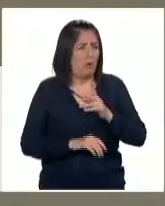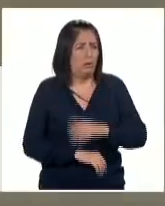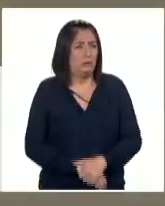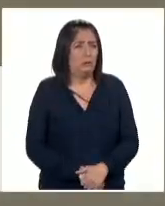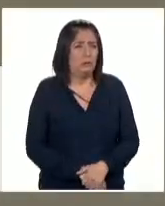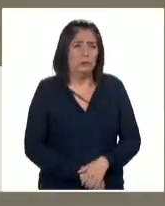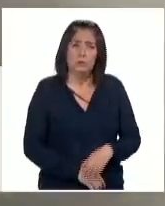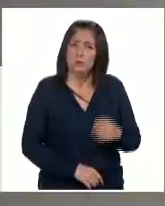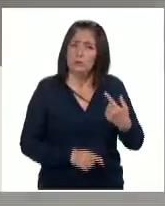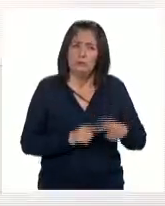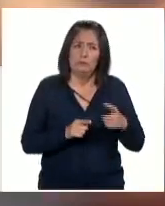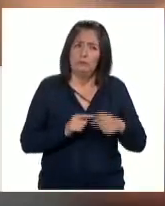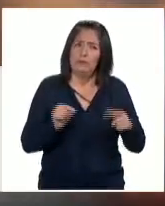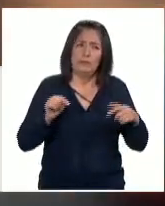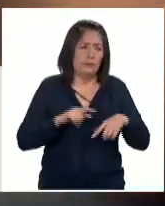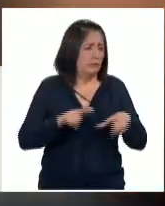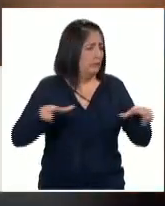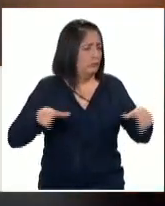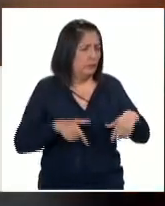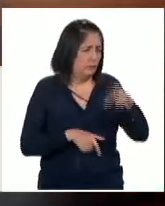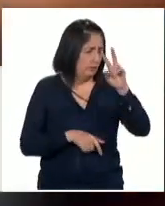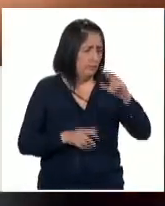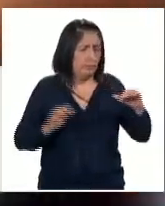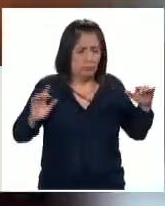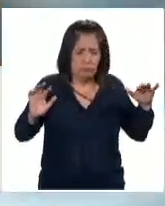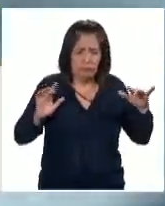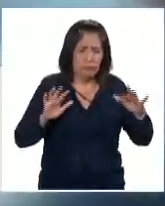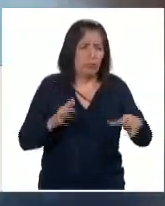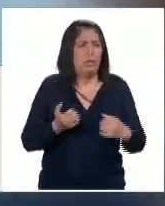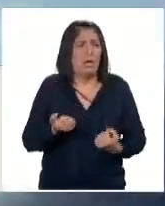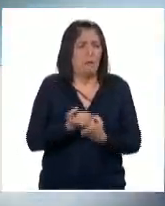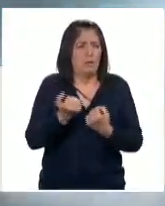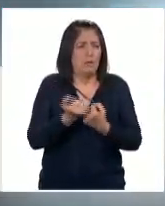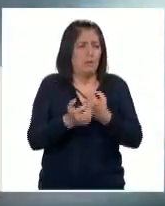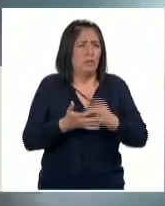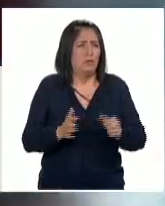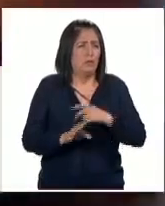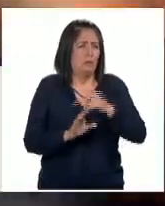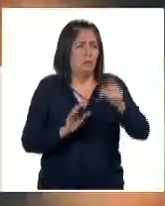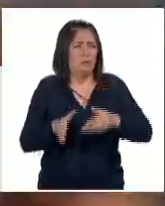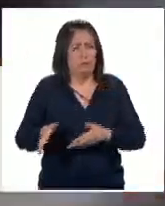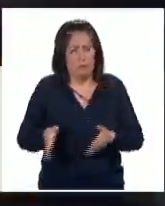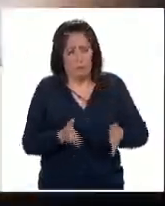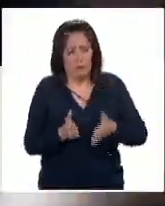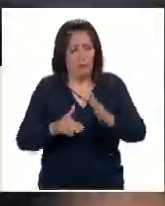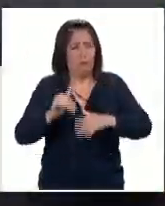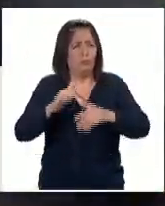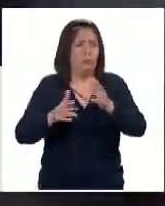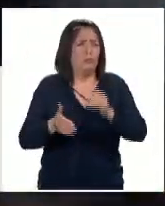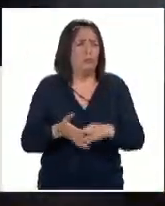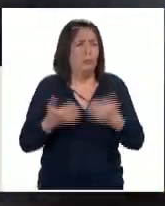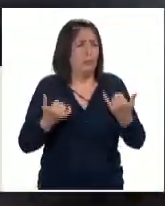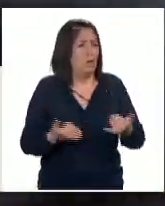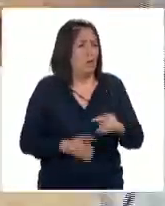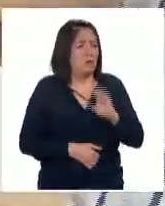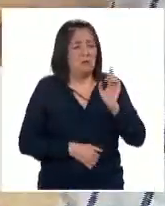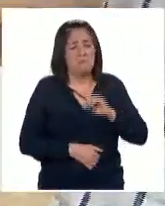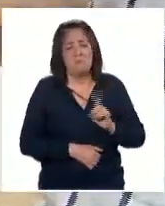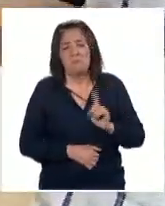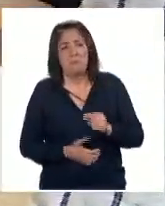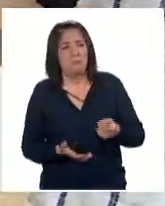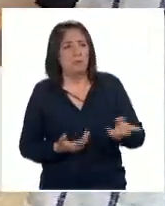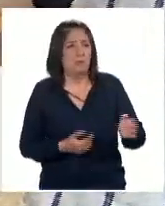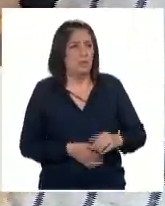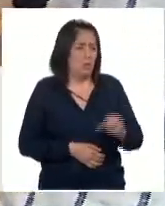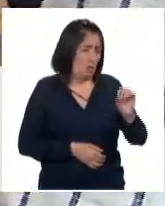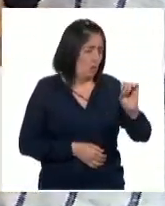Vienen desde todas las regiones del país colaborando con proyectos importantes como grandes carreteras y ahora los pasean. Óscar